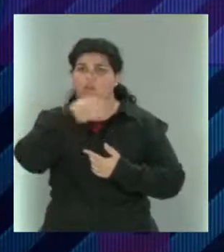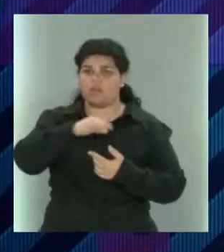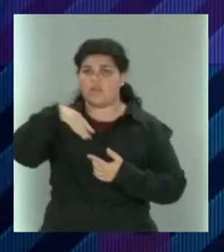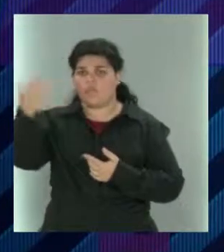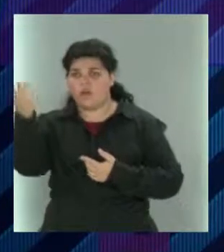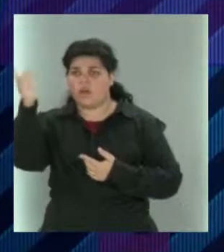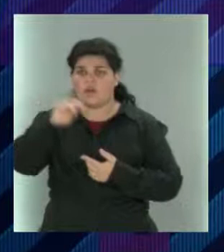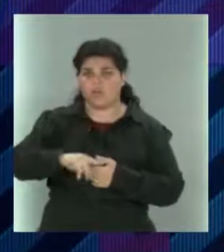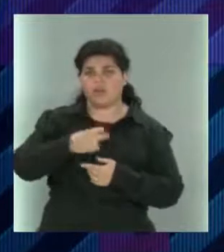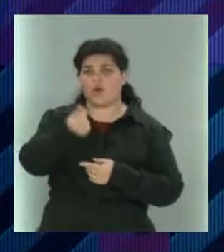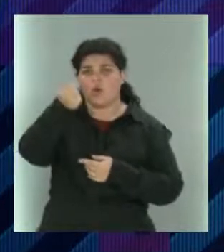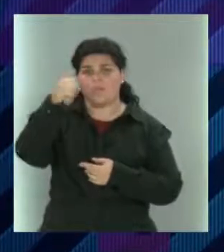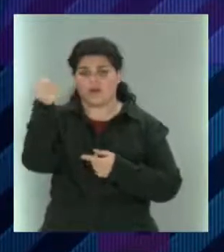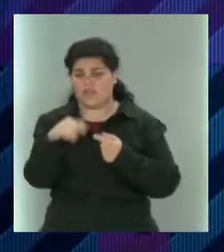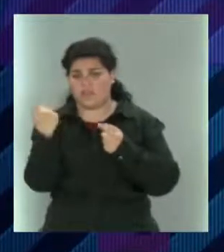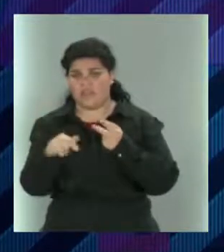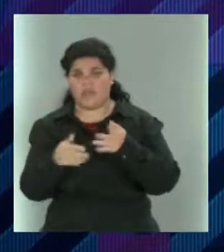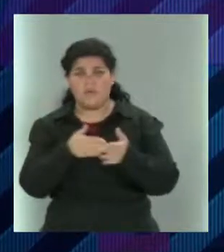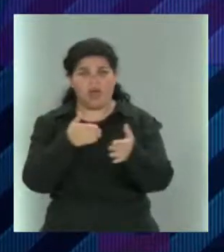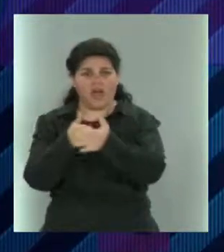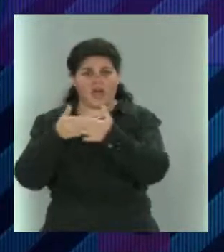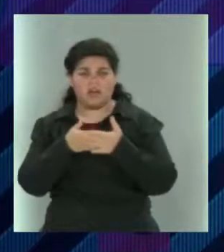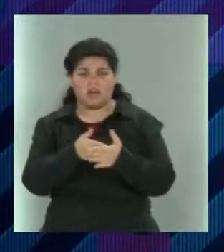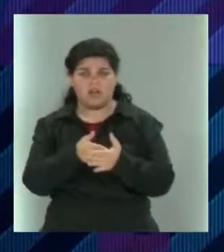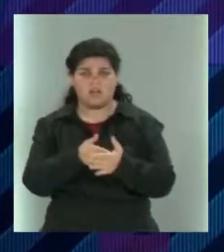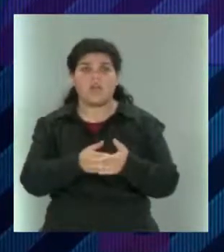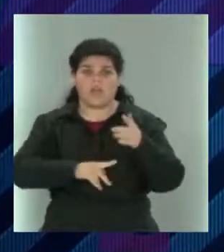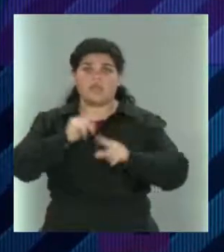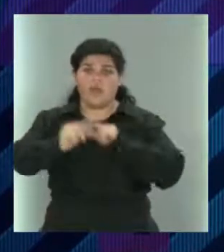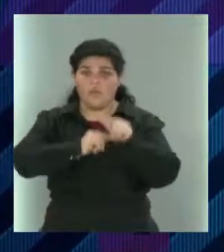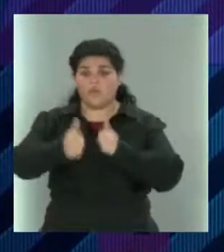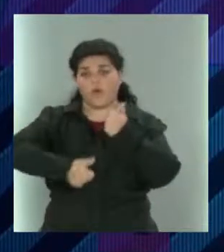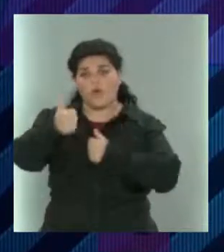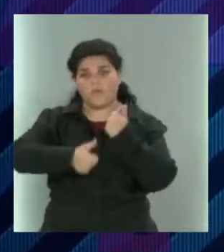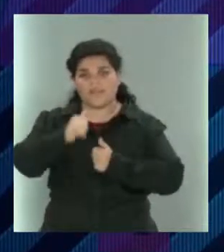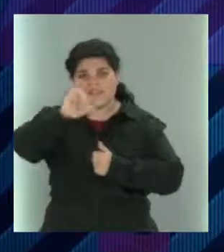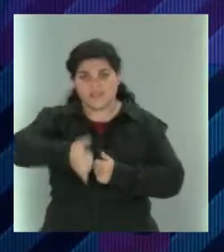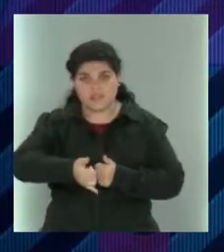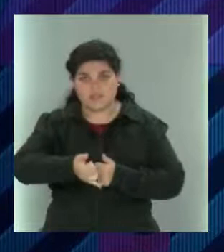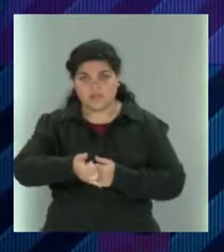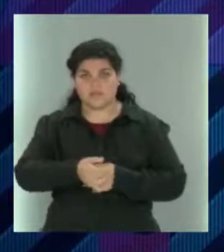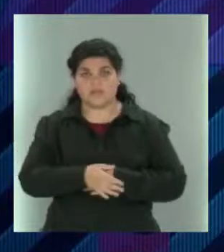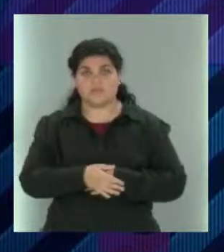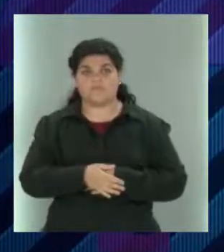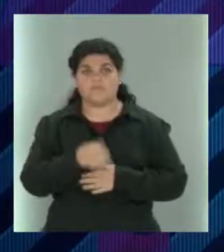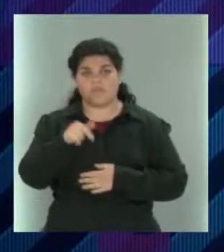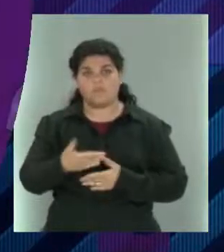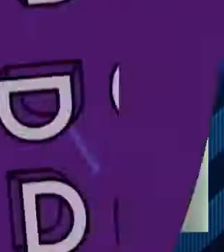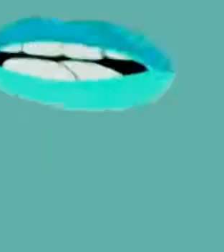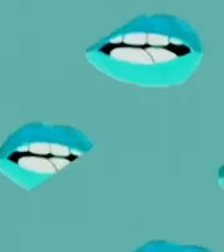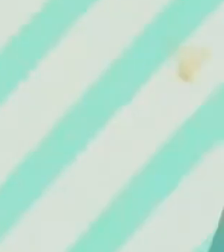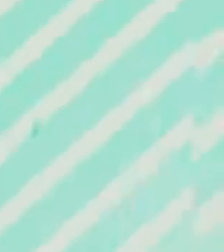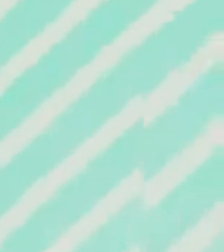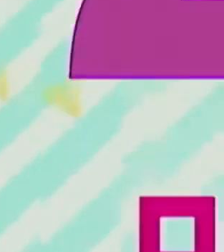medida que vos logres aumentar la competencia, te, no asegurás, pero por lo menos evitás esa cartelización entre los